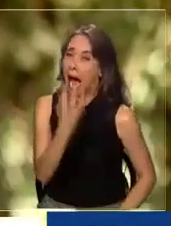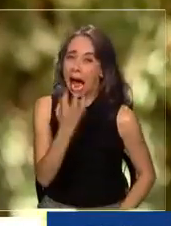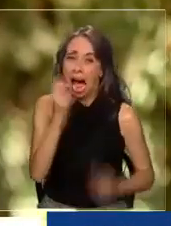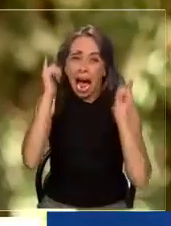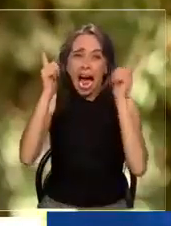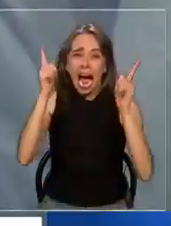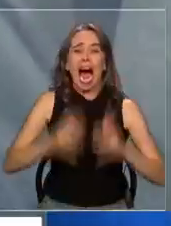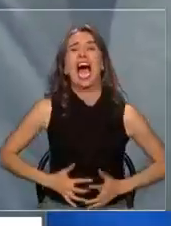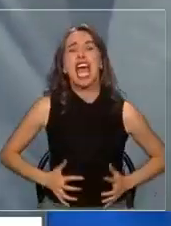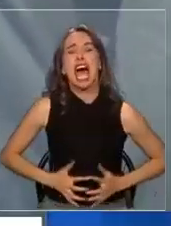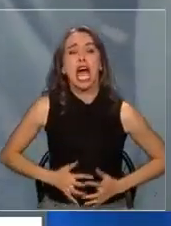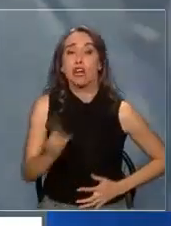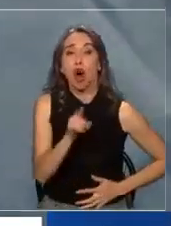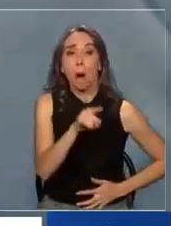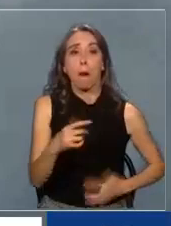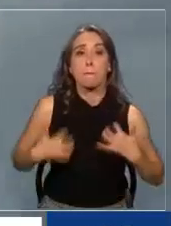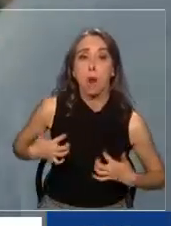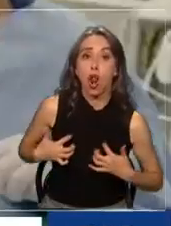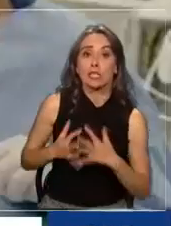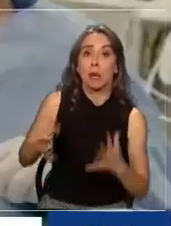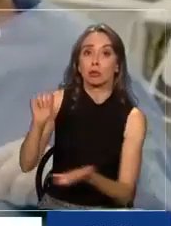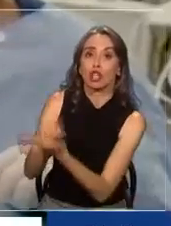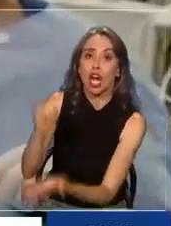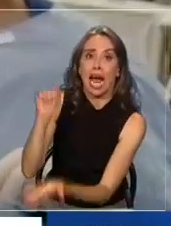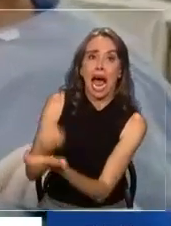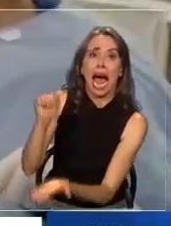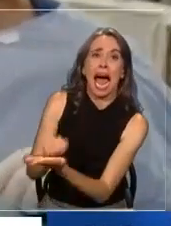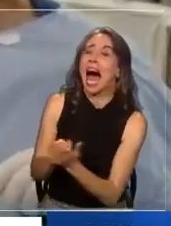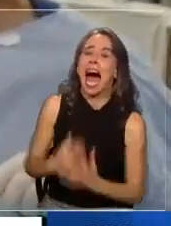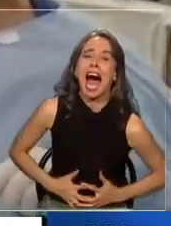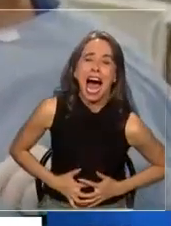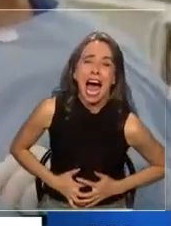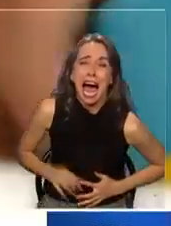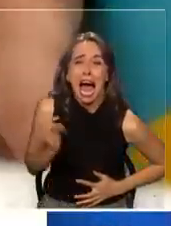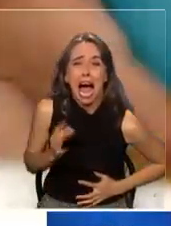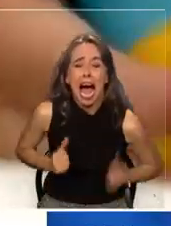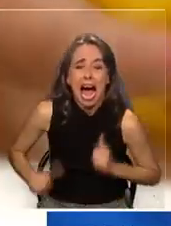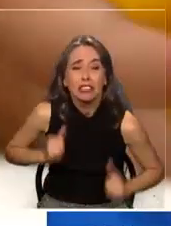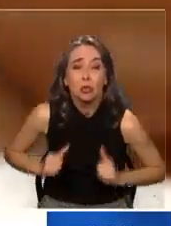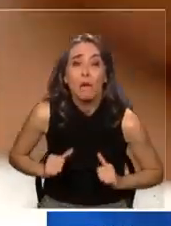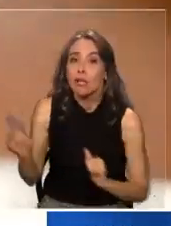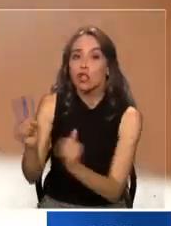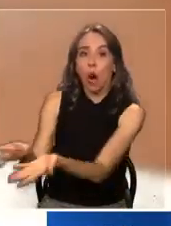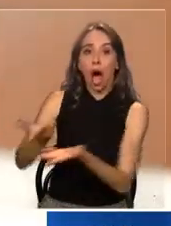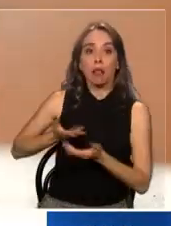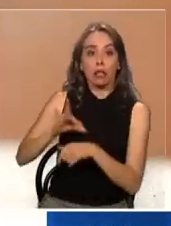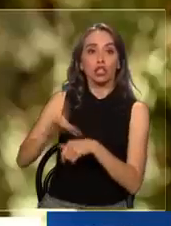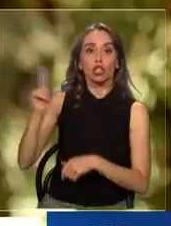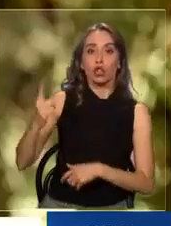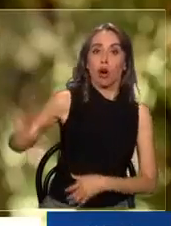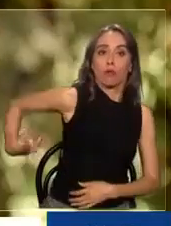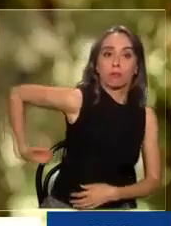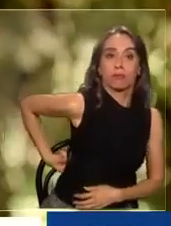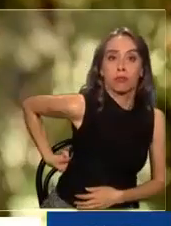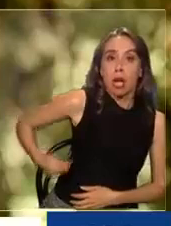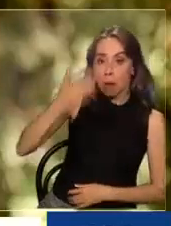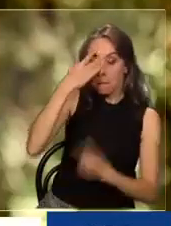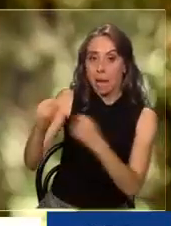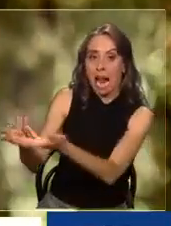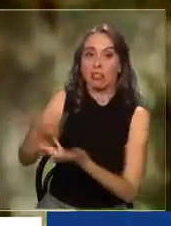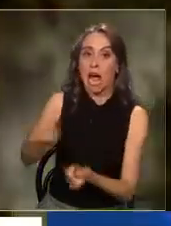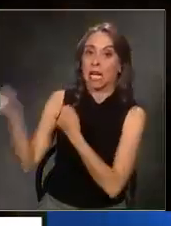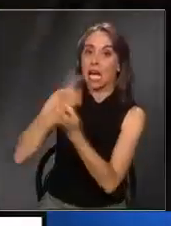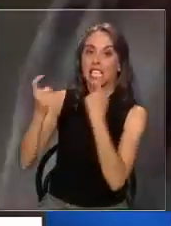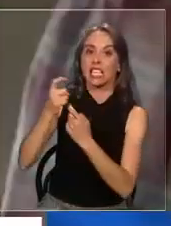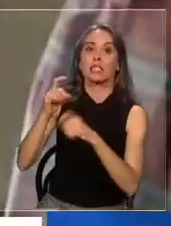ruido, no molestar mucho. Si grita mucho, si reclama, si alega, si expresa que está sufriendo, no la atienden, no le dan anestesia, la maltratan, la